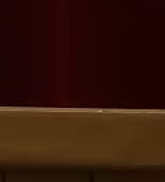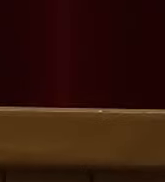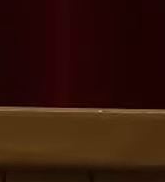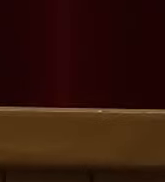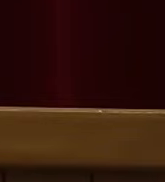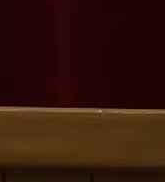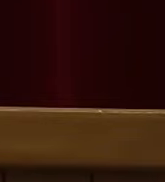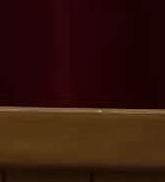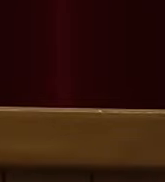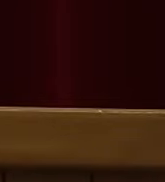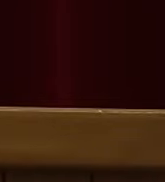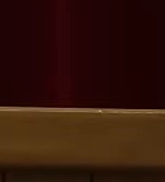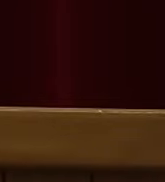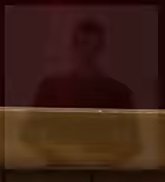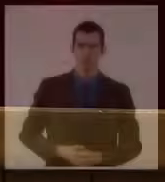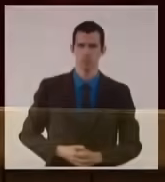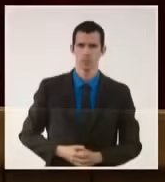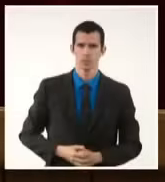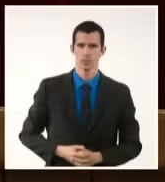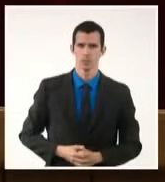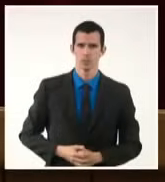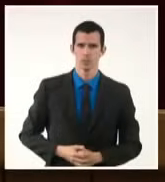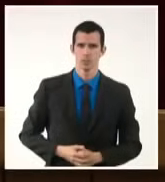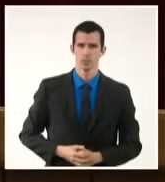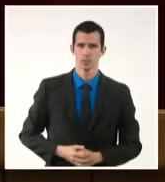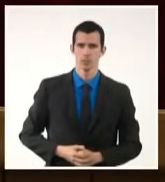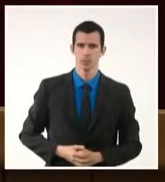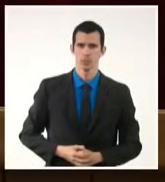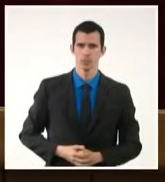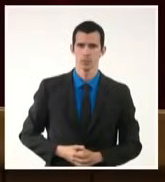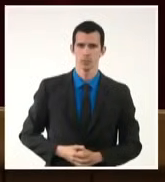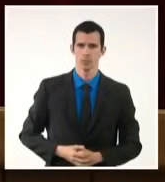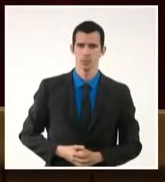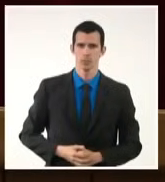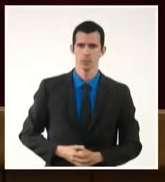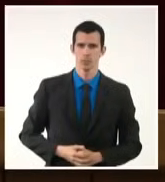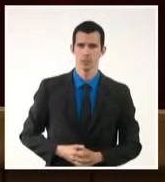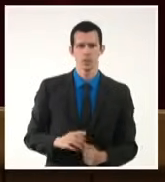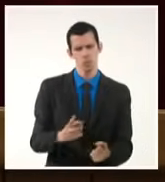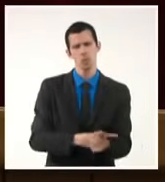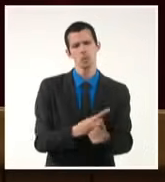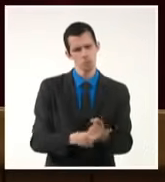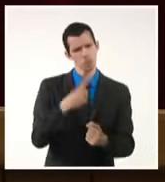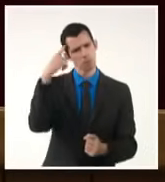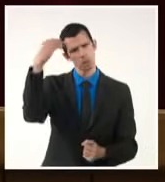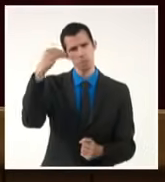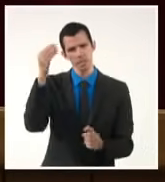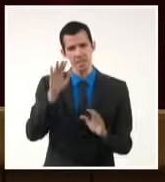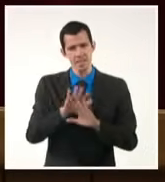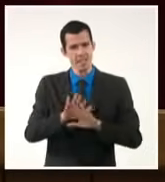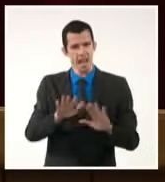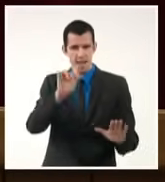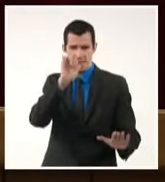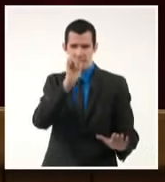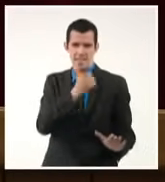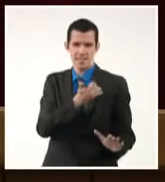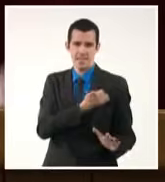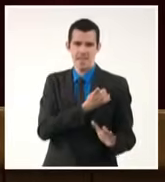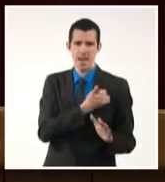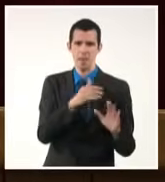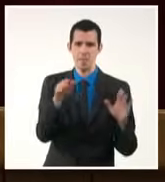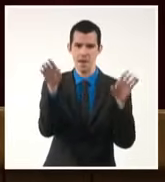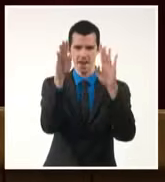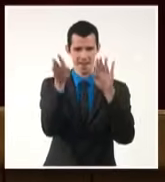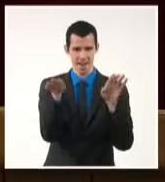No faltan los que piensan que el fin de año es solo para buenas noticias. Nada nos haría más felices que anunciarles que se suben